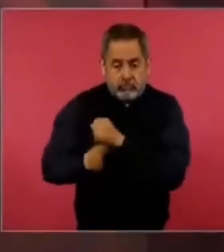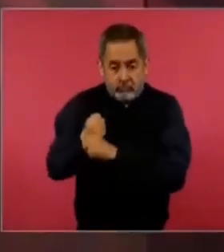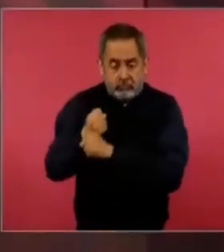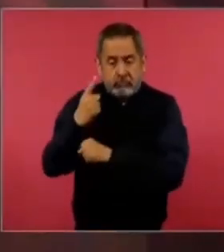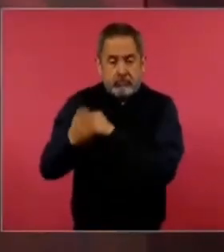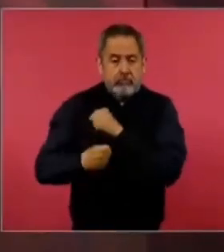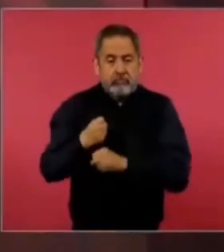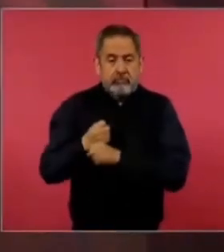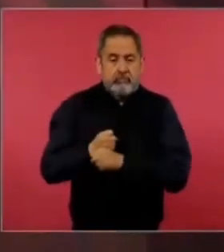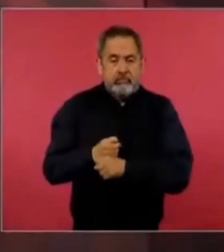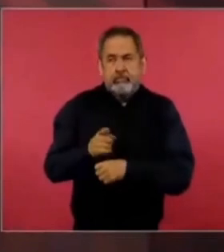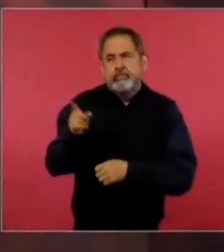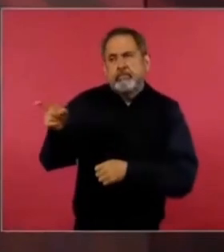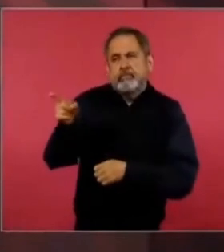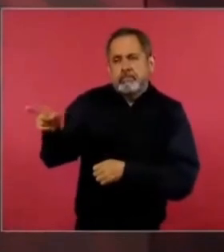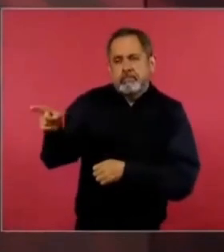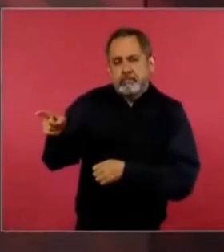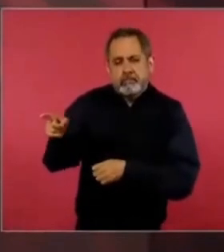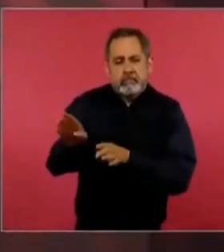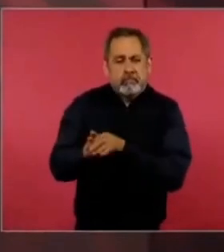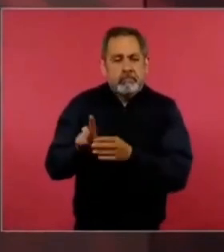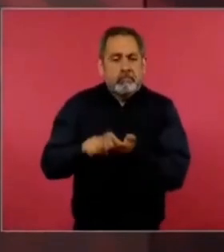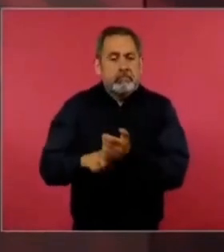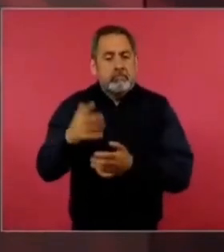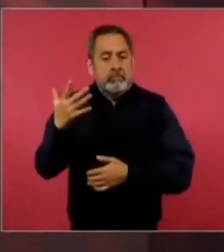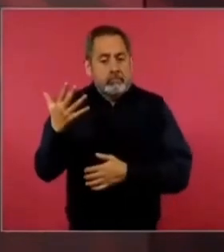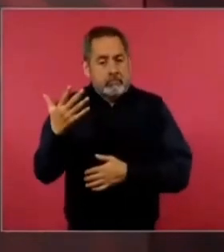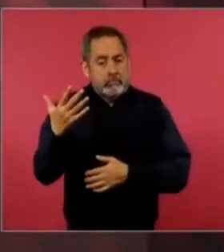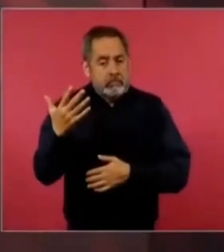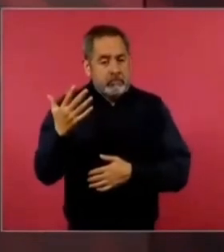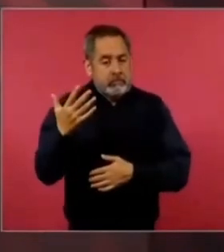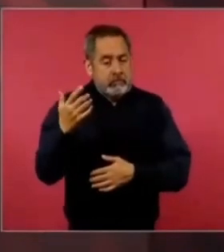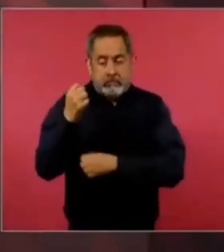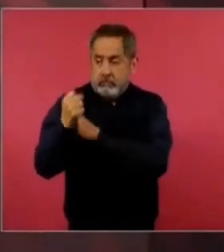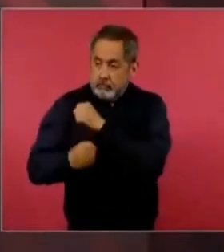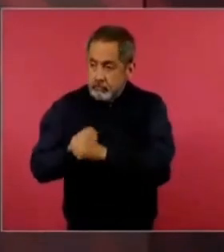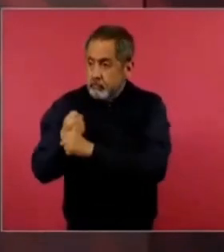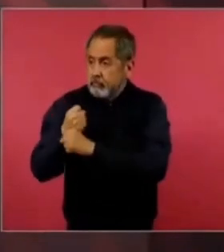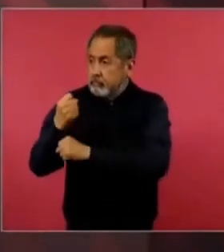ellos traen alrededor de 50 anual.